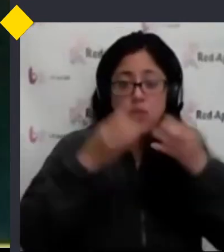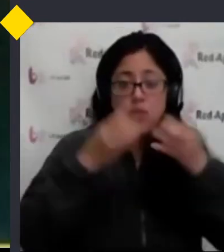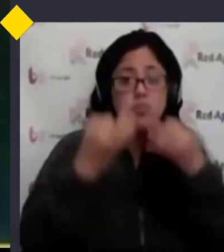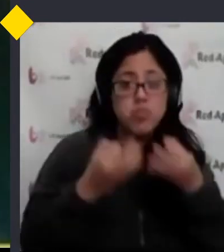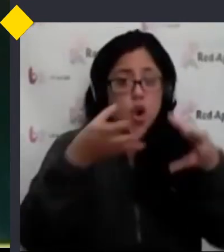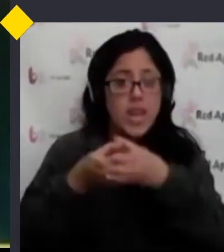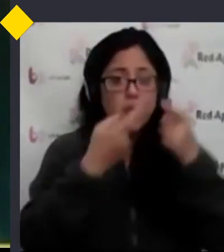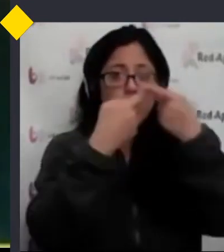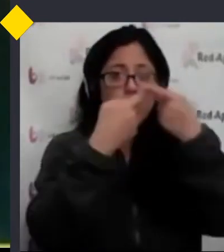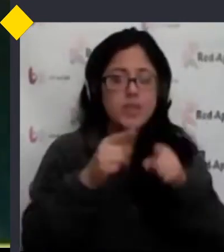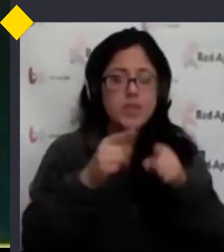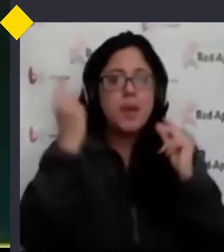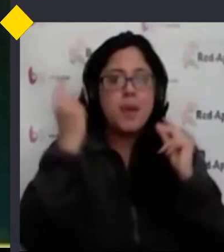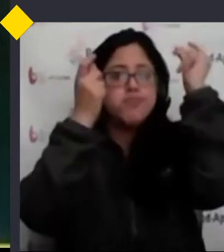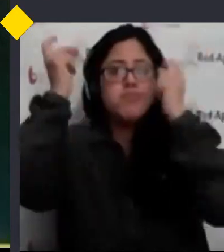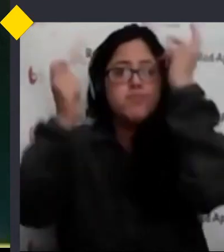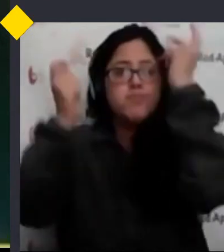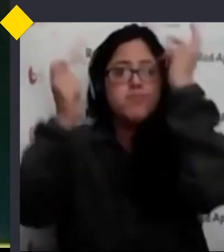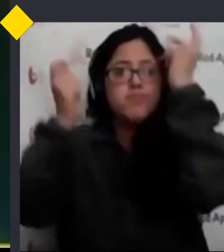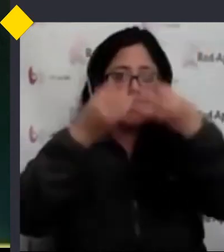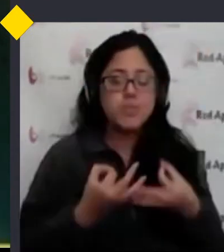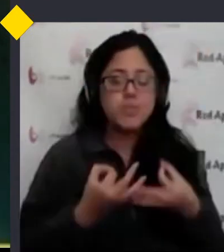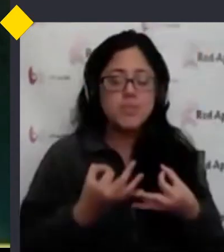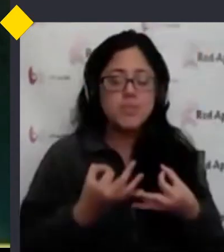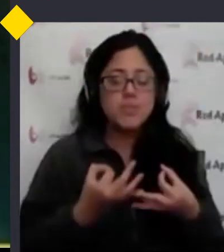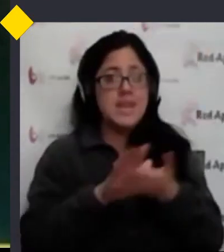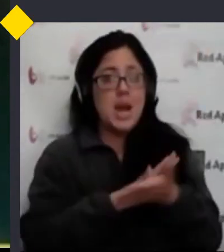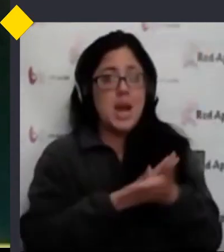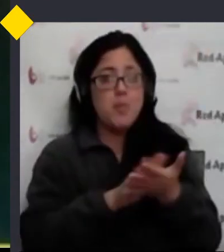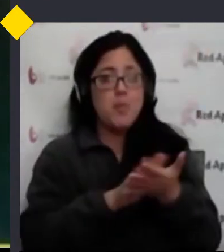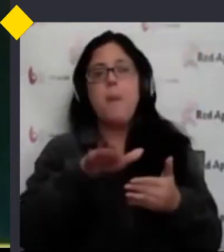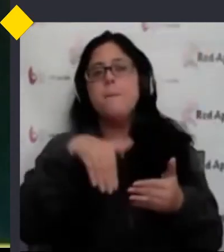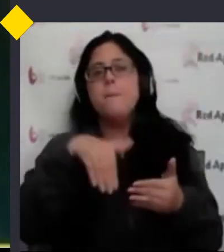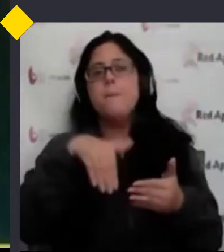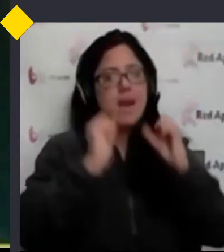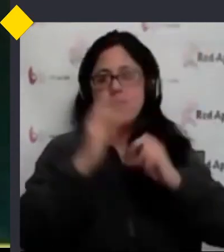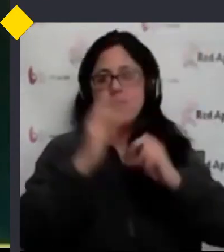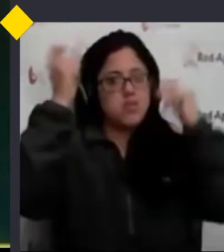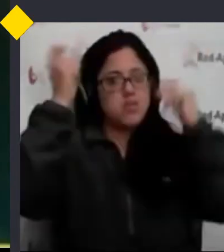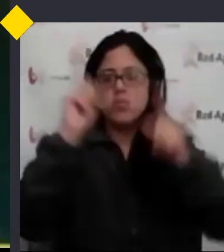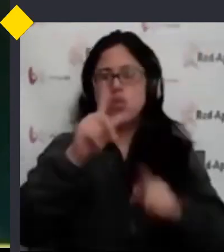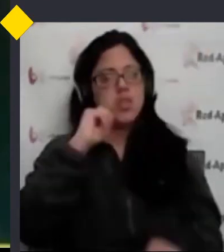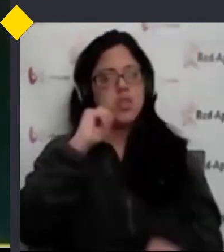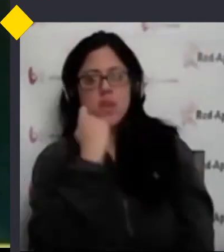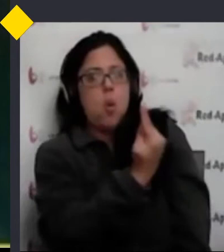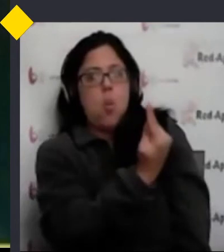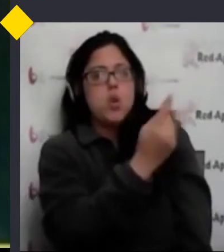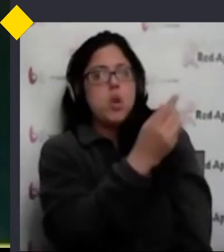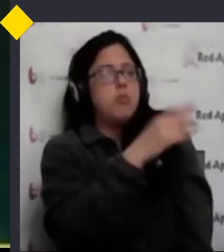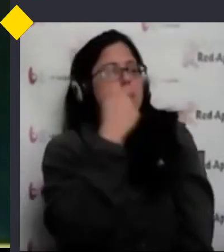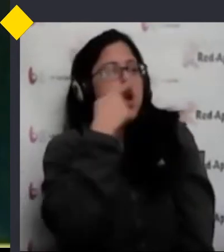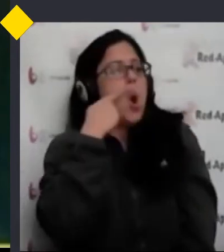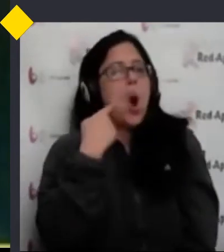más innovadora. O sea, la próxima gran empresa innovadora chilena no va a ser una que tenga puros hombres heterosexuales